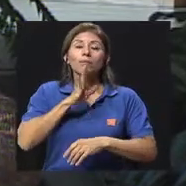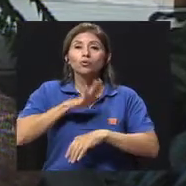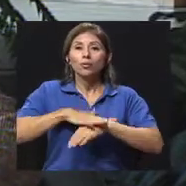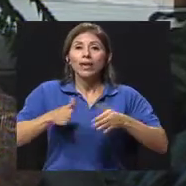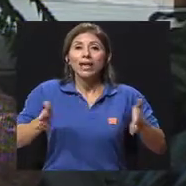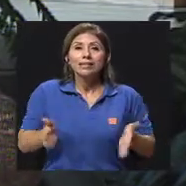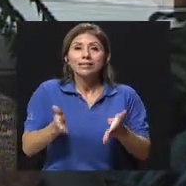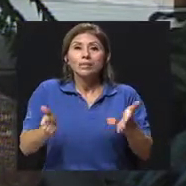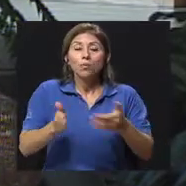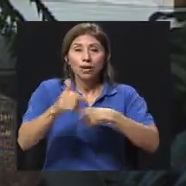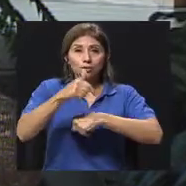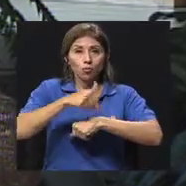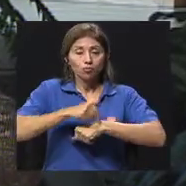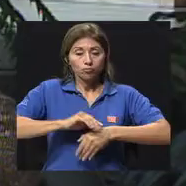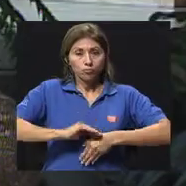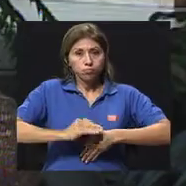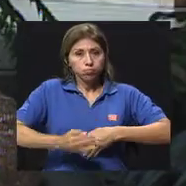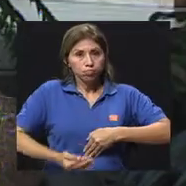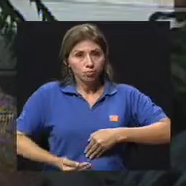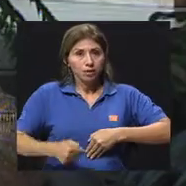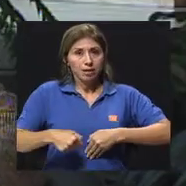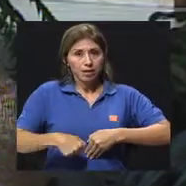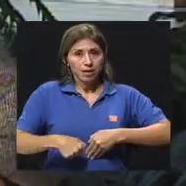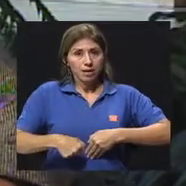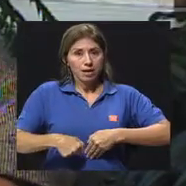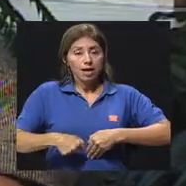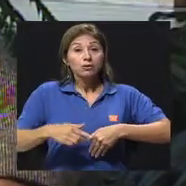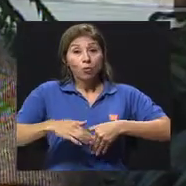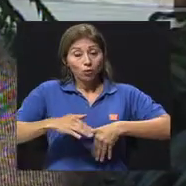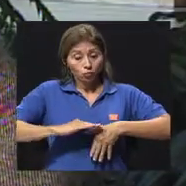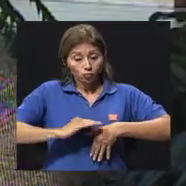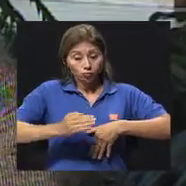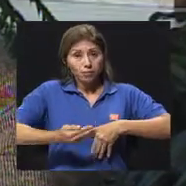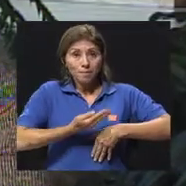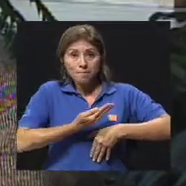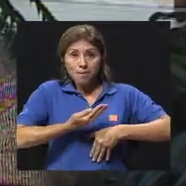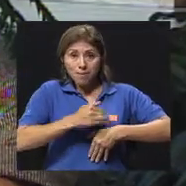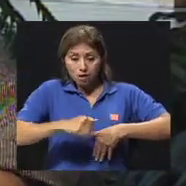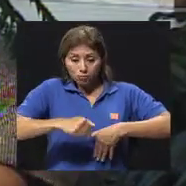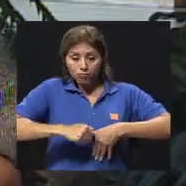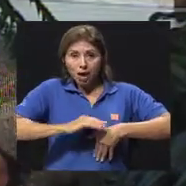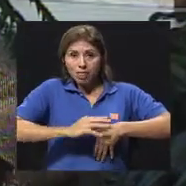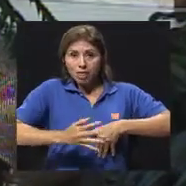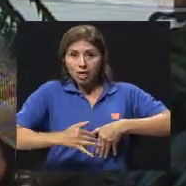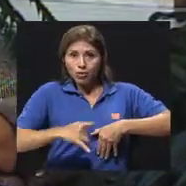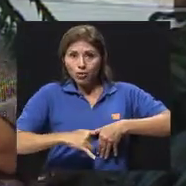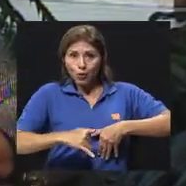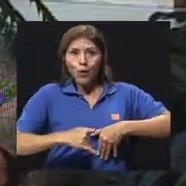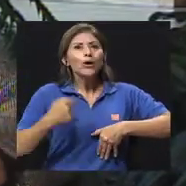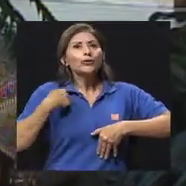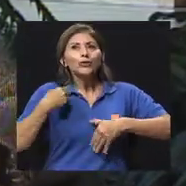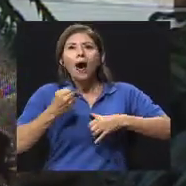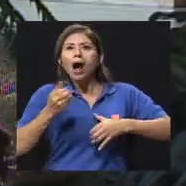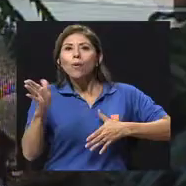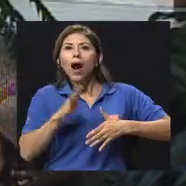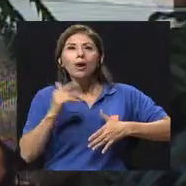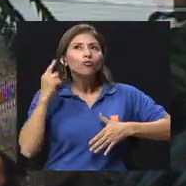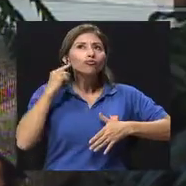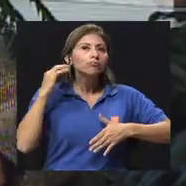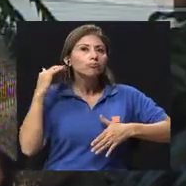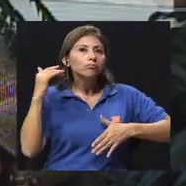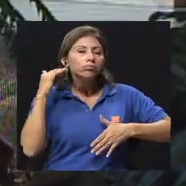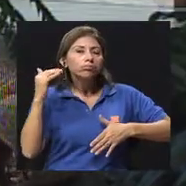prenatal, ahí es cuando el niño está dentro del vientre de la madre y estoy haciéndole ruidos, o